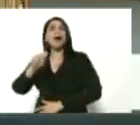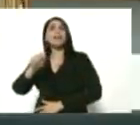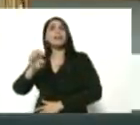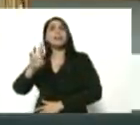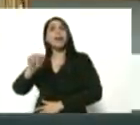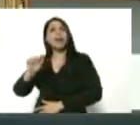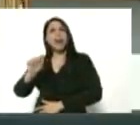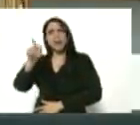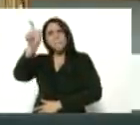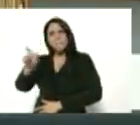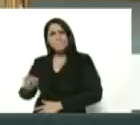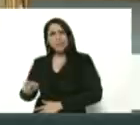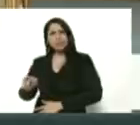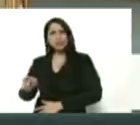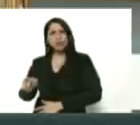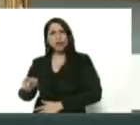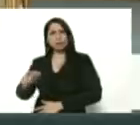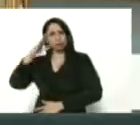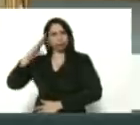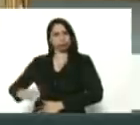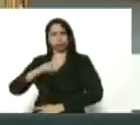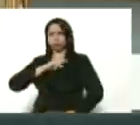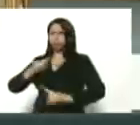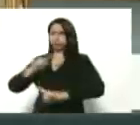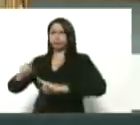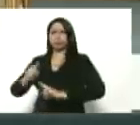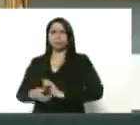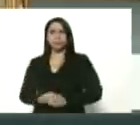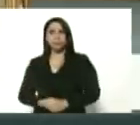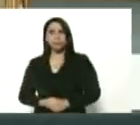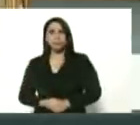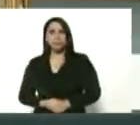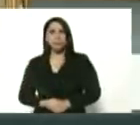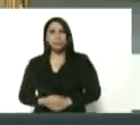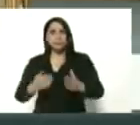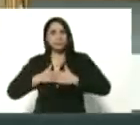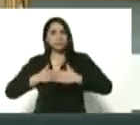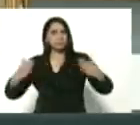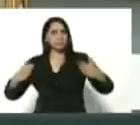era un personal a su mando y